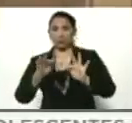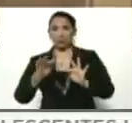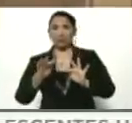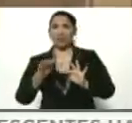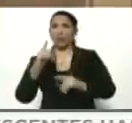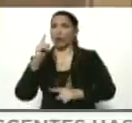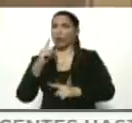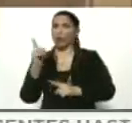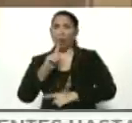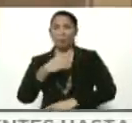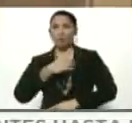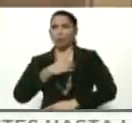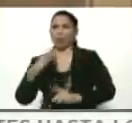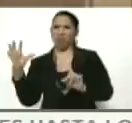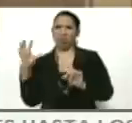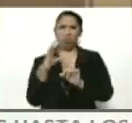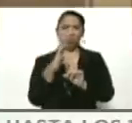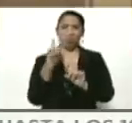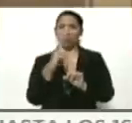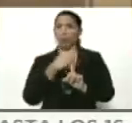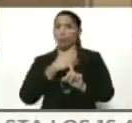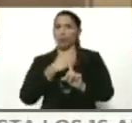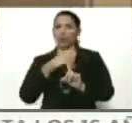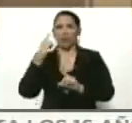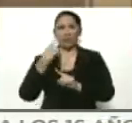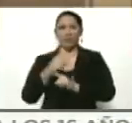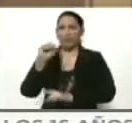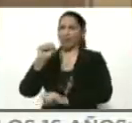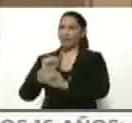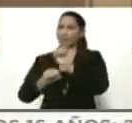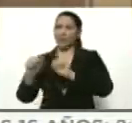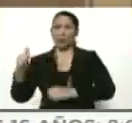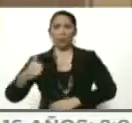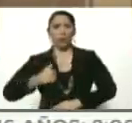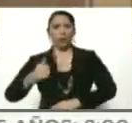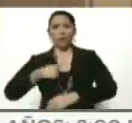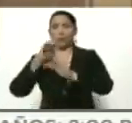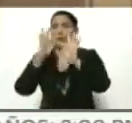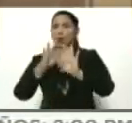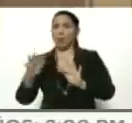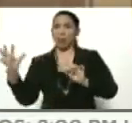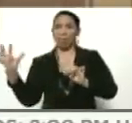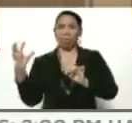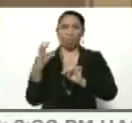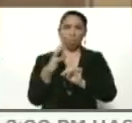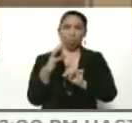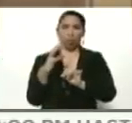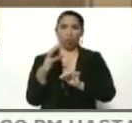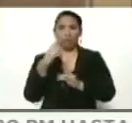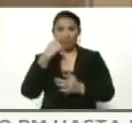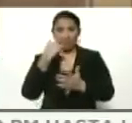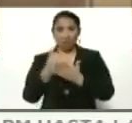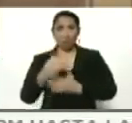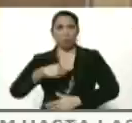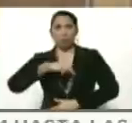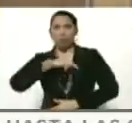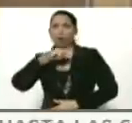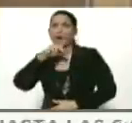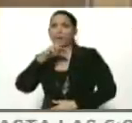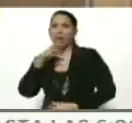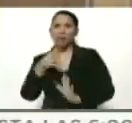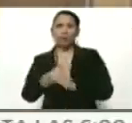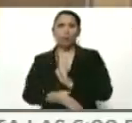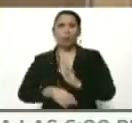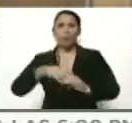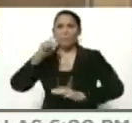personas. Es muy importante evitar por cualquier forma las aglomeraciones. Fíjense que estamos hablando de casos de